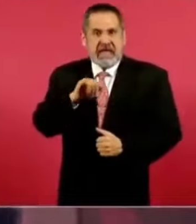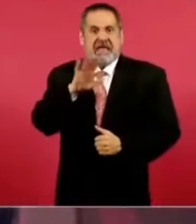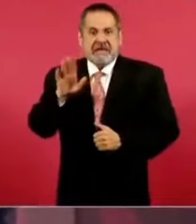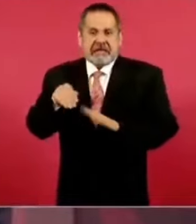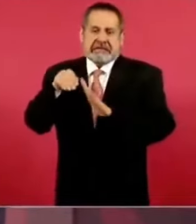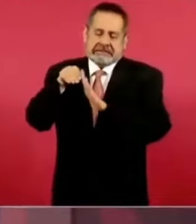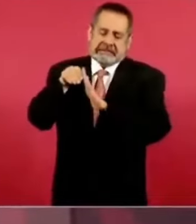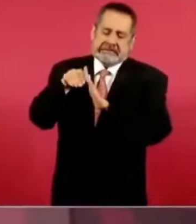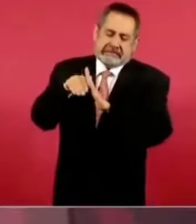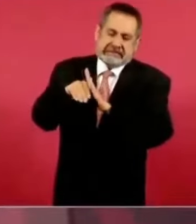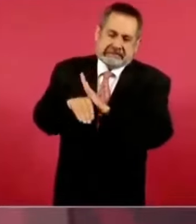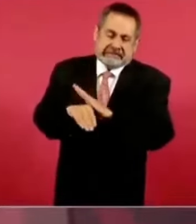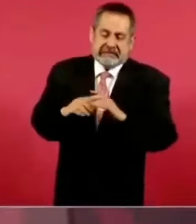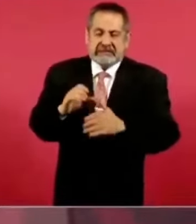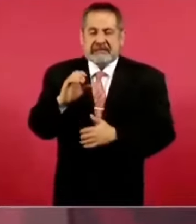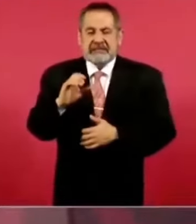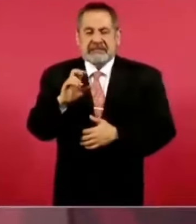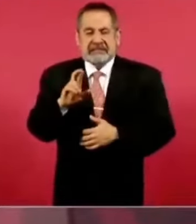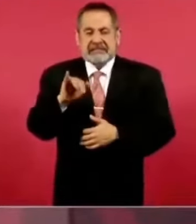no de una crisis,